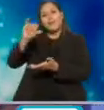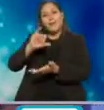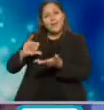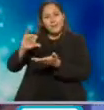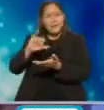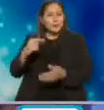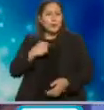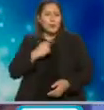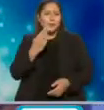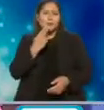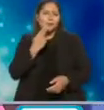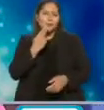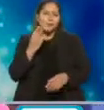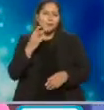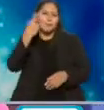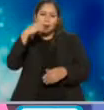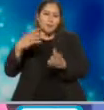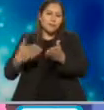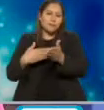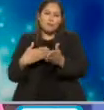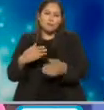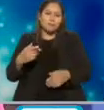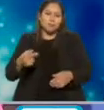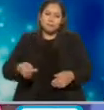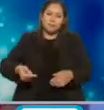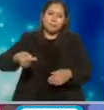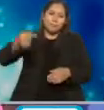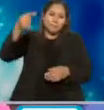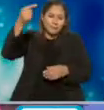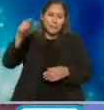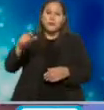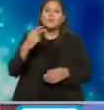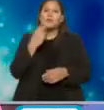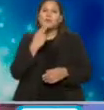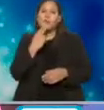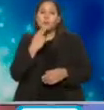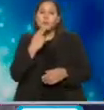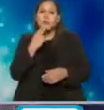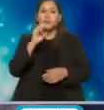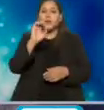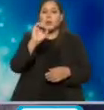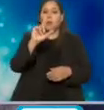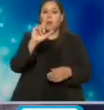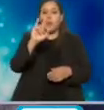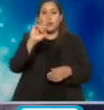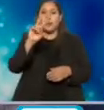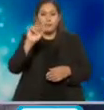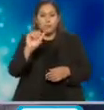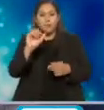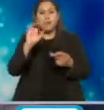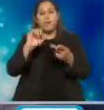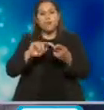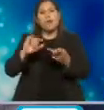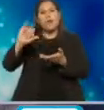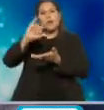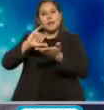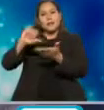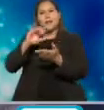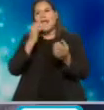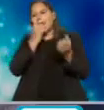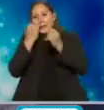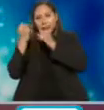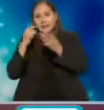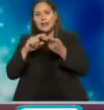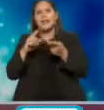los que teníamos ya nosotros de toda la vida, que acostumbrábamos a usar, como el de oliva o simplemente el de semillas de girasol,